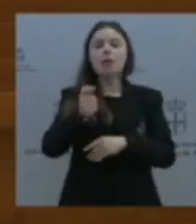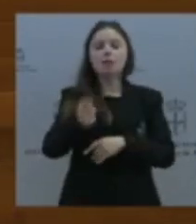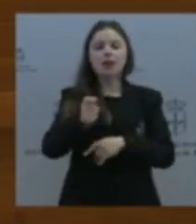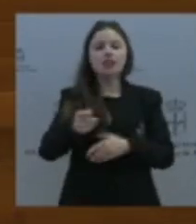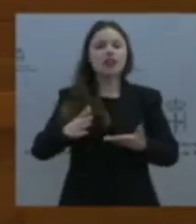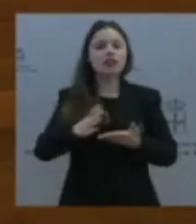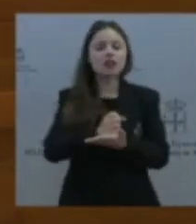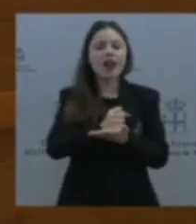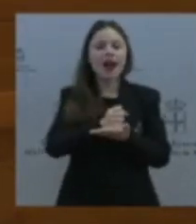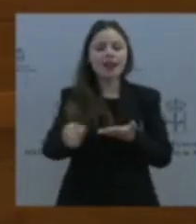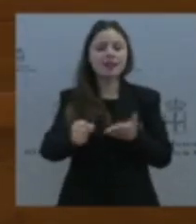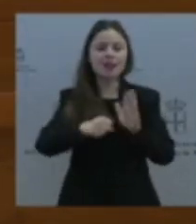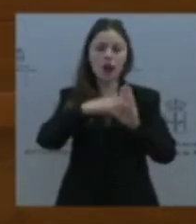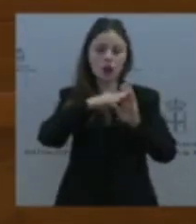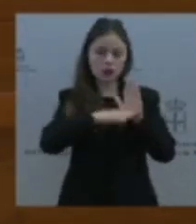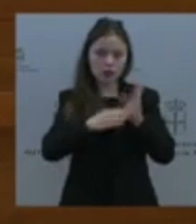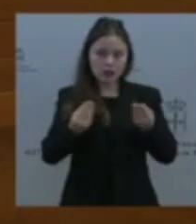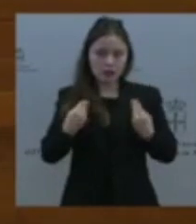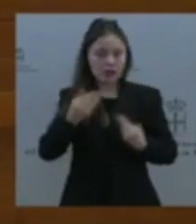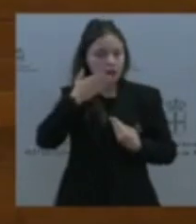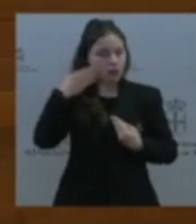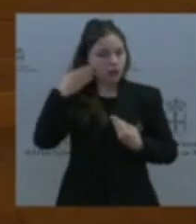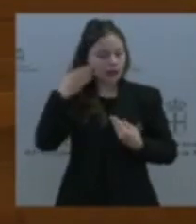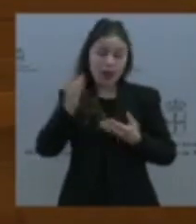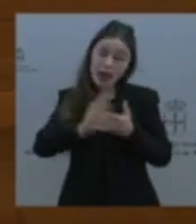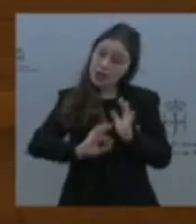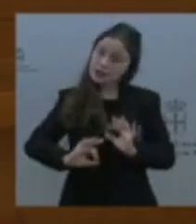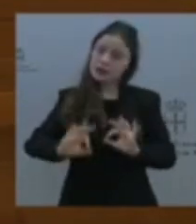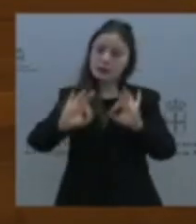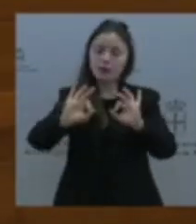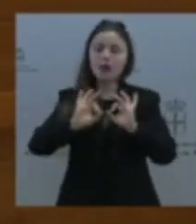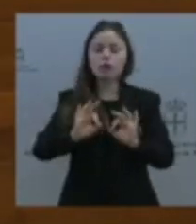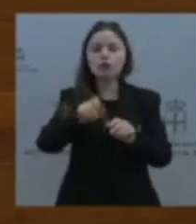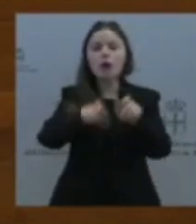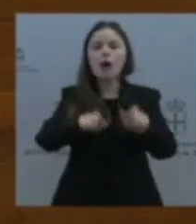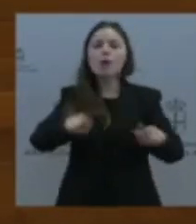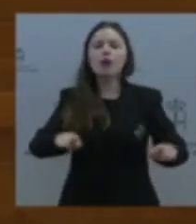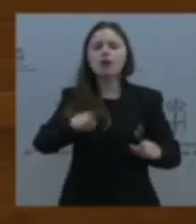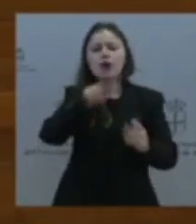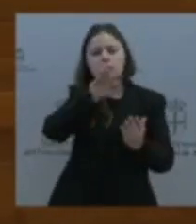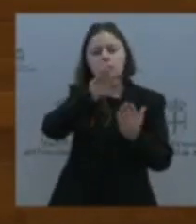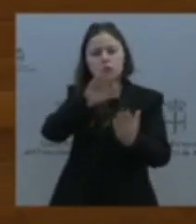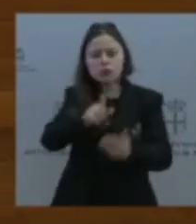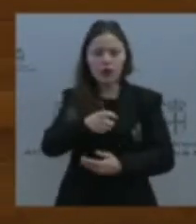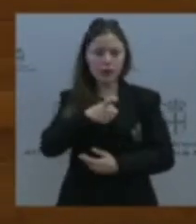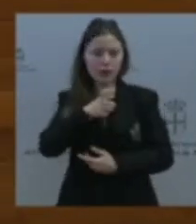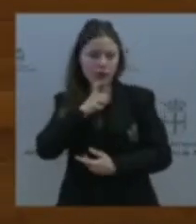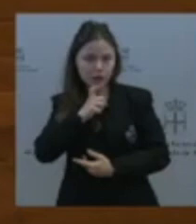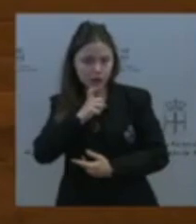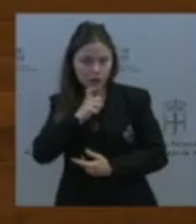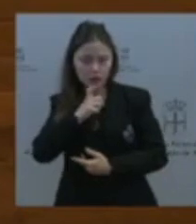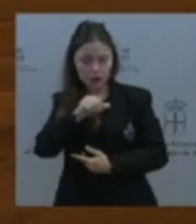vida dignas, especialmente entre las personas que afronten alguna dificultad personal o familiar.